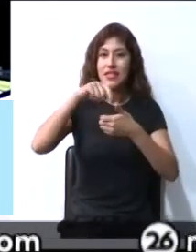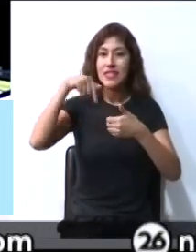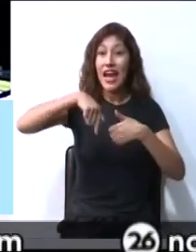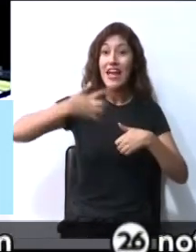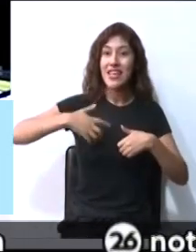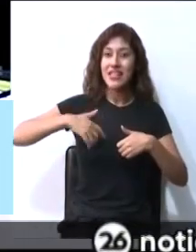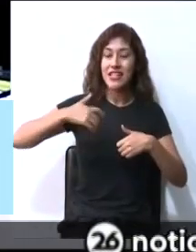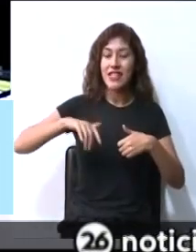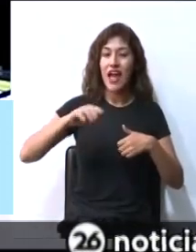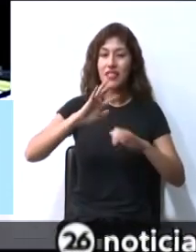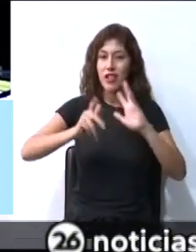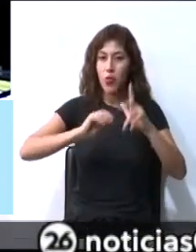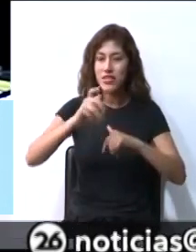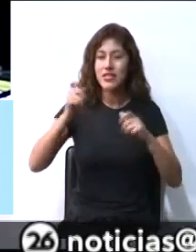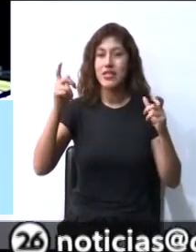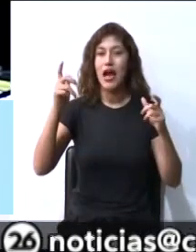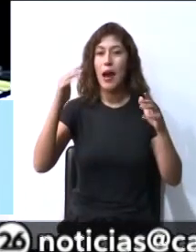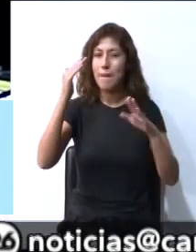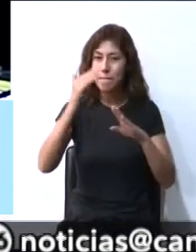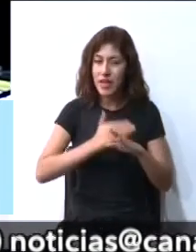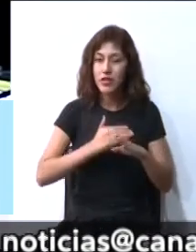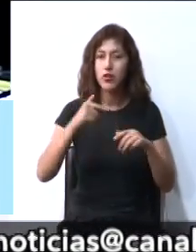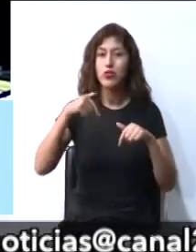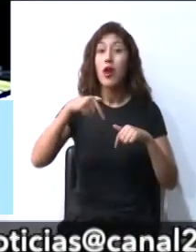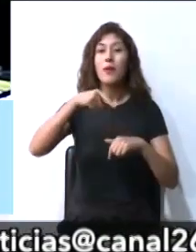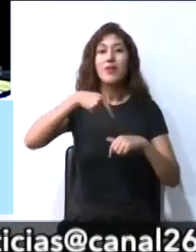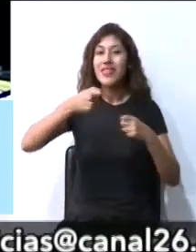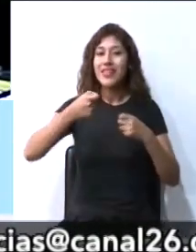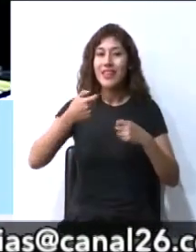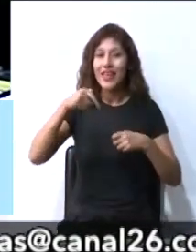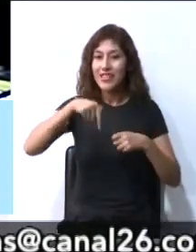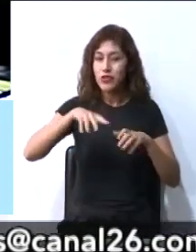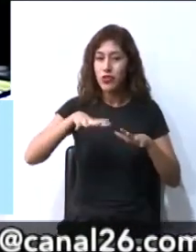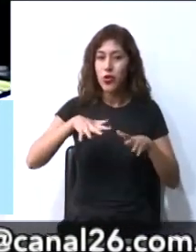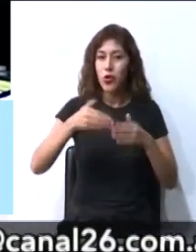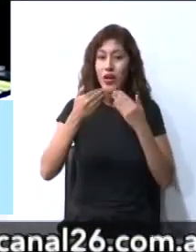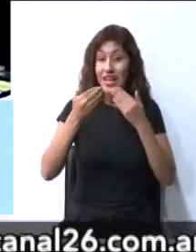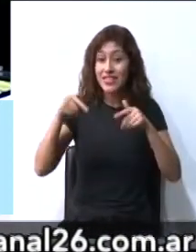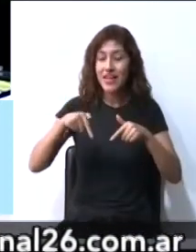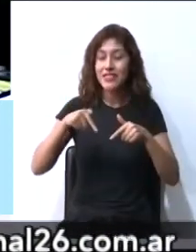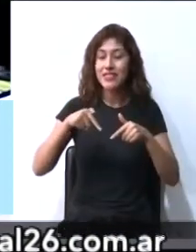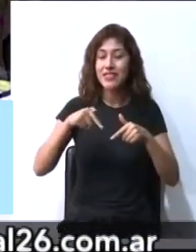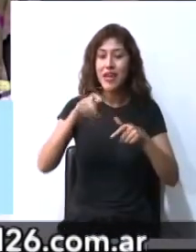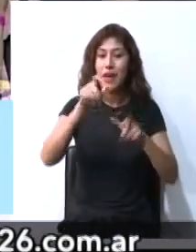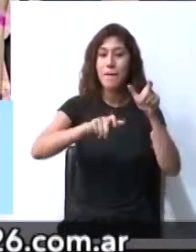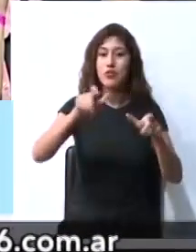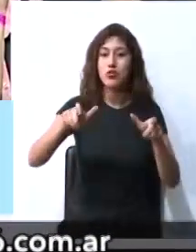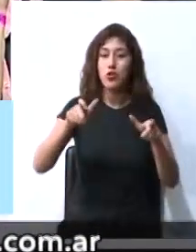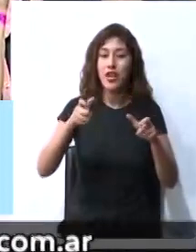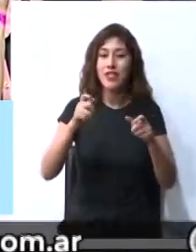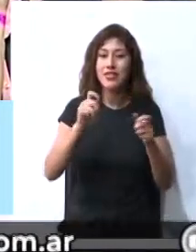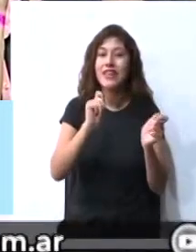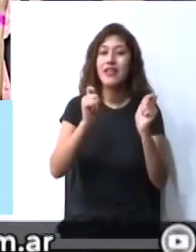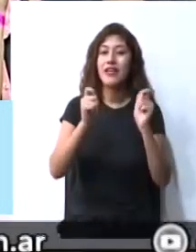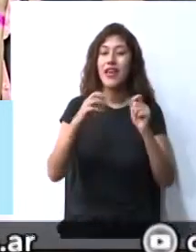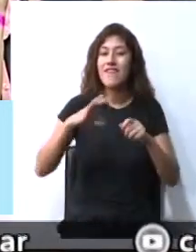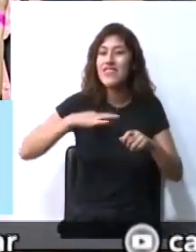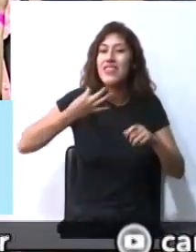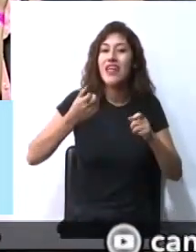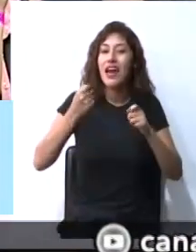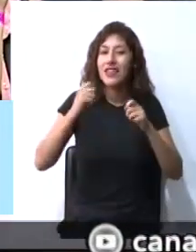datos, sino que esto le cambia la vida a la gente. Hoy acá está Lucía Creu, que es creadora del movimiento Vecinos Junto a